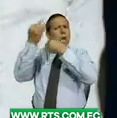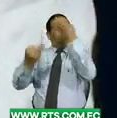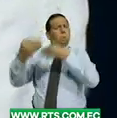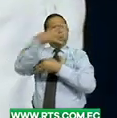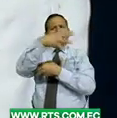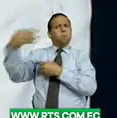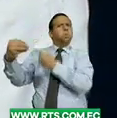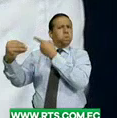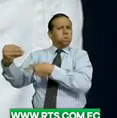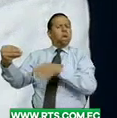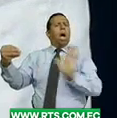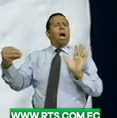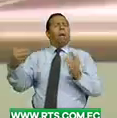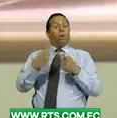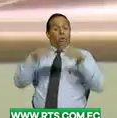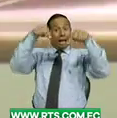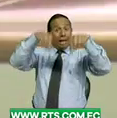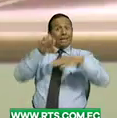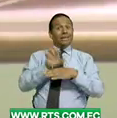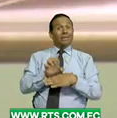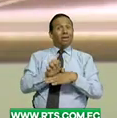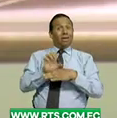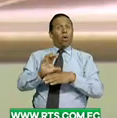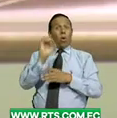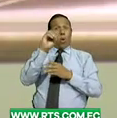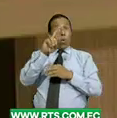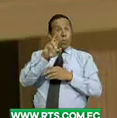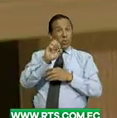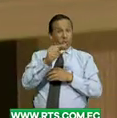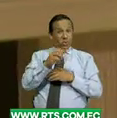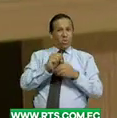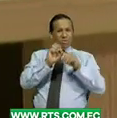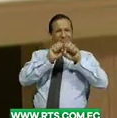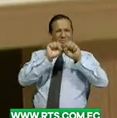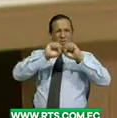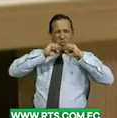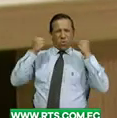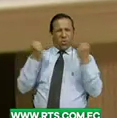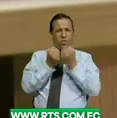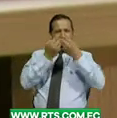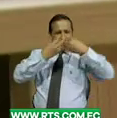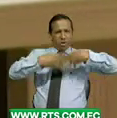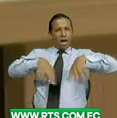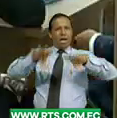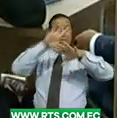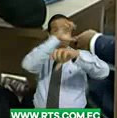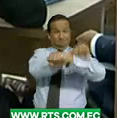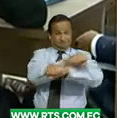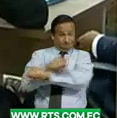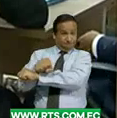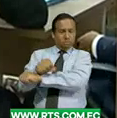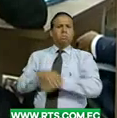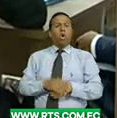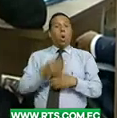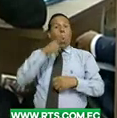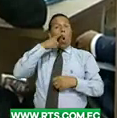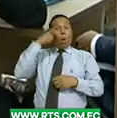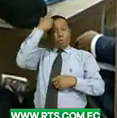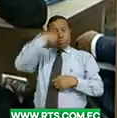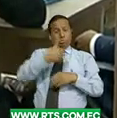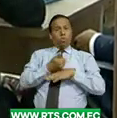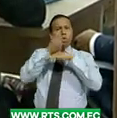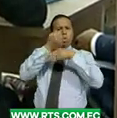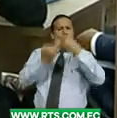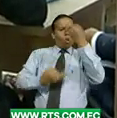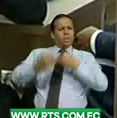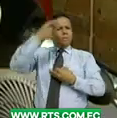décadas, pero que ahora con el Código Orgánico Integral Penal, el método exige más argumentos a los jueces cuando les toca emitir una sentencia aplicando